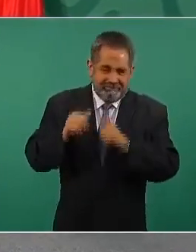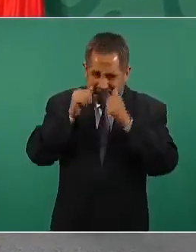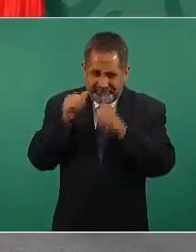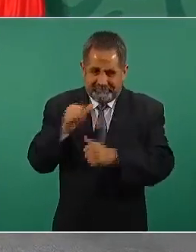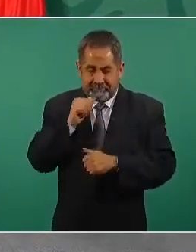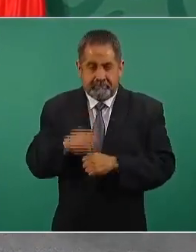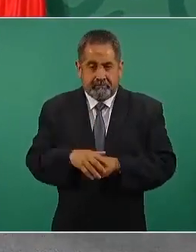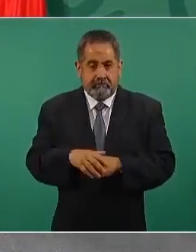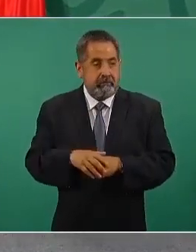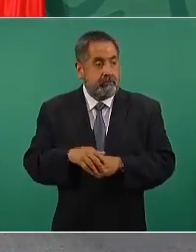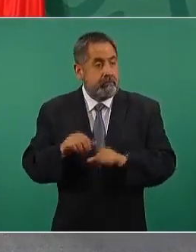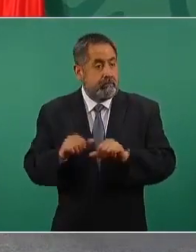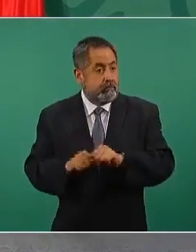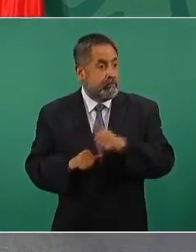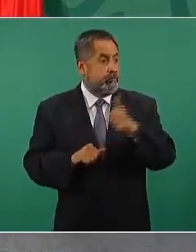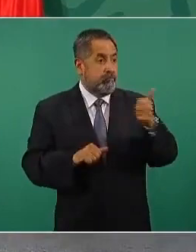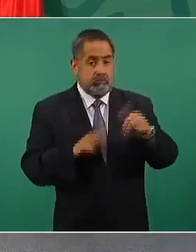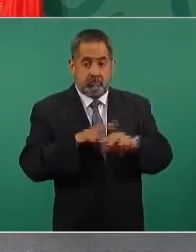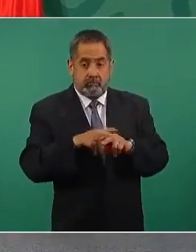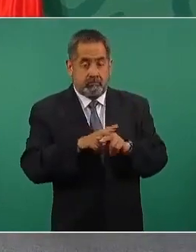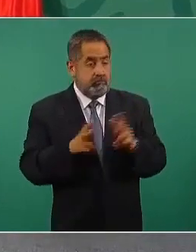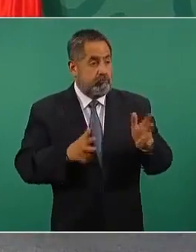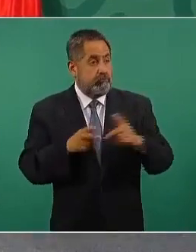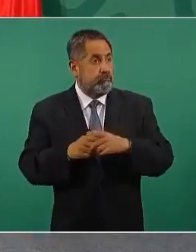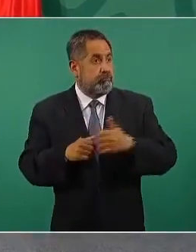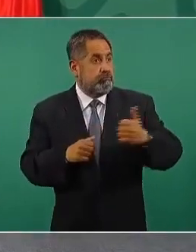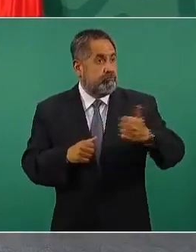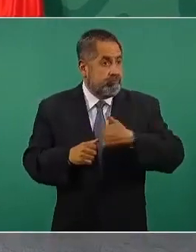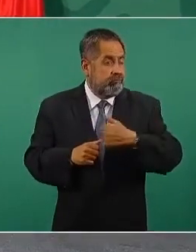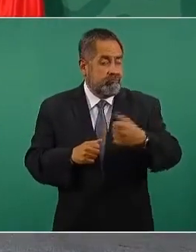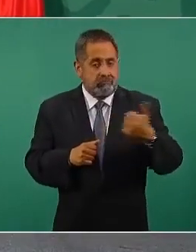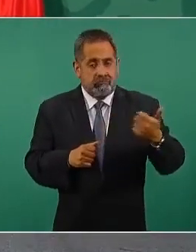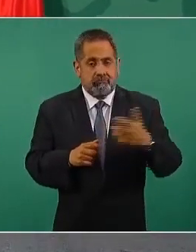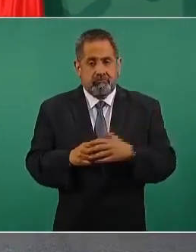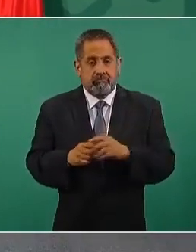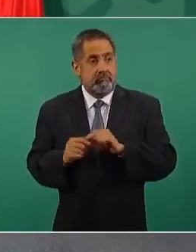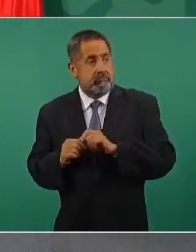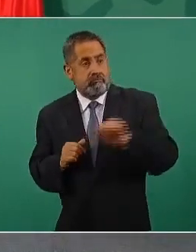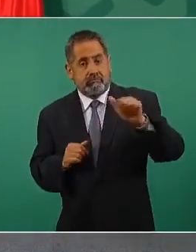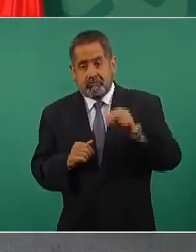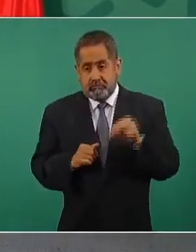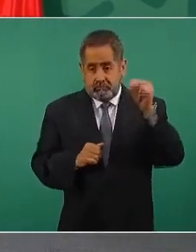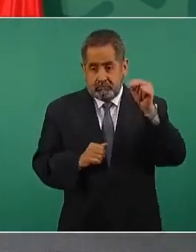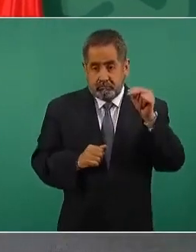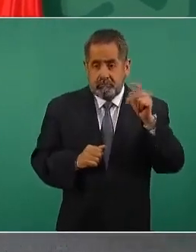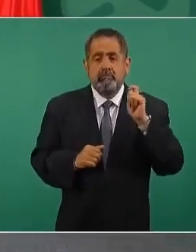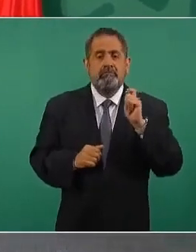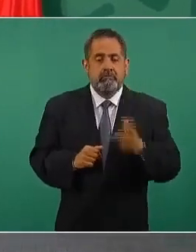Todas las demás líneas del Istmo al norte,